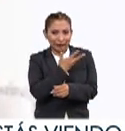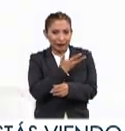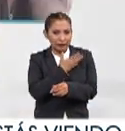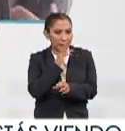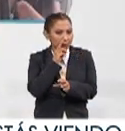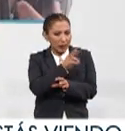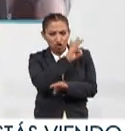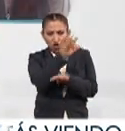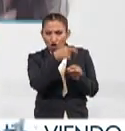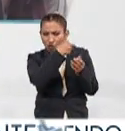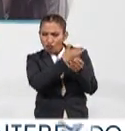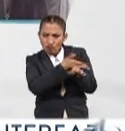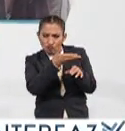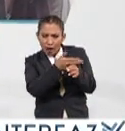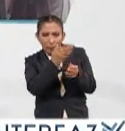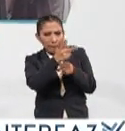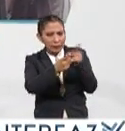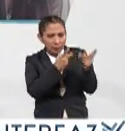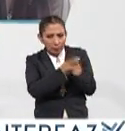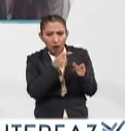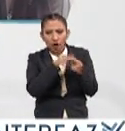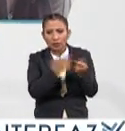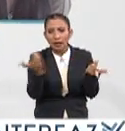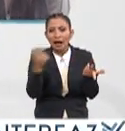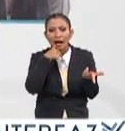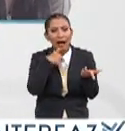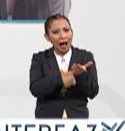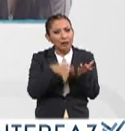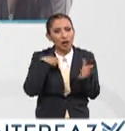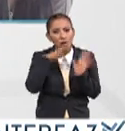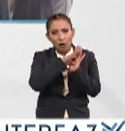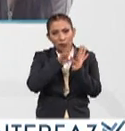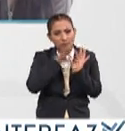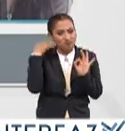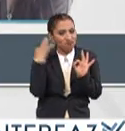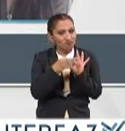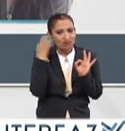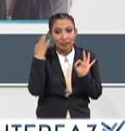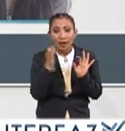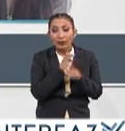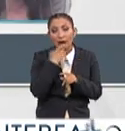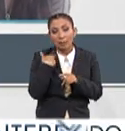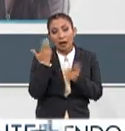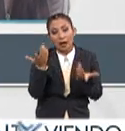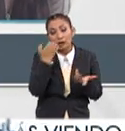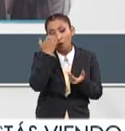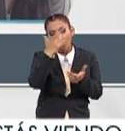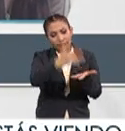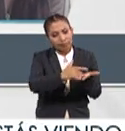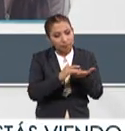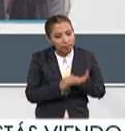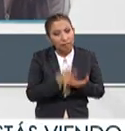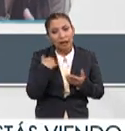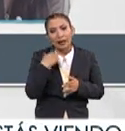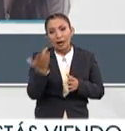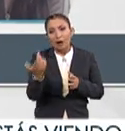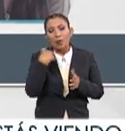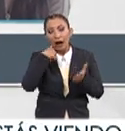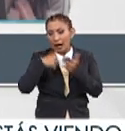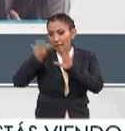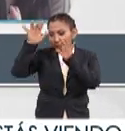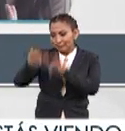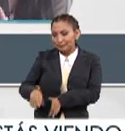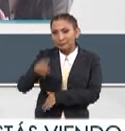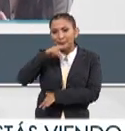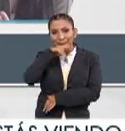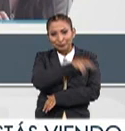lo que venía siendo todos los papeles de pasaporte, las cartas y el currículum. Y mi facultad me apoyó en aprobarme una carta lo más